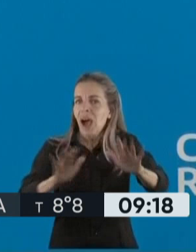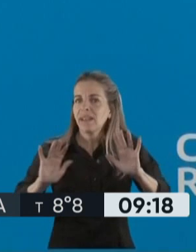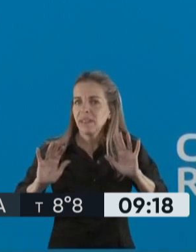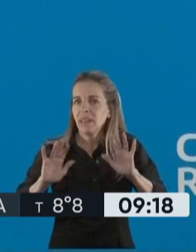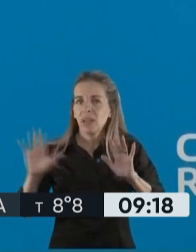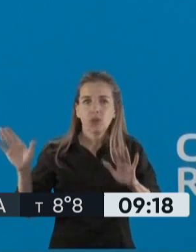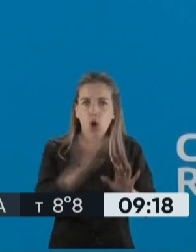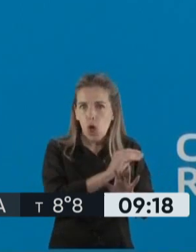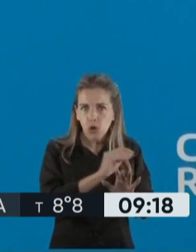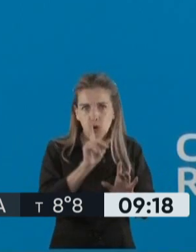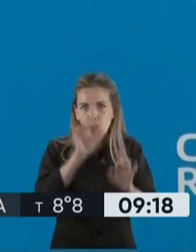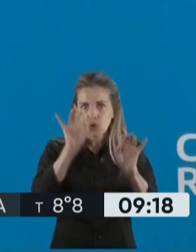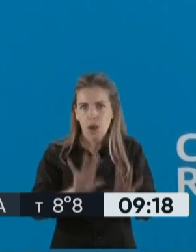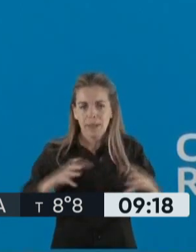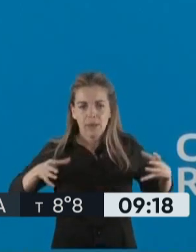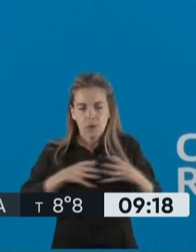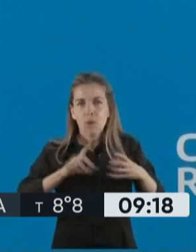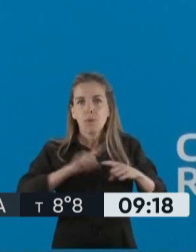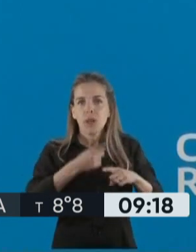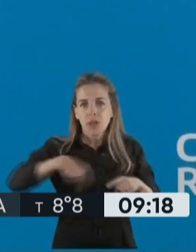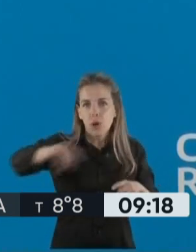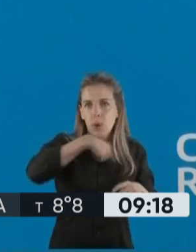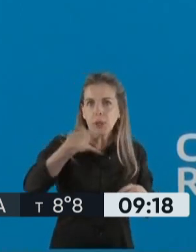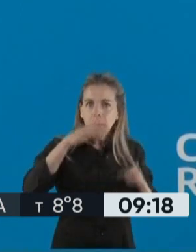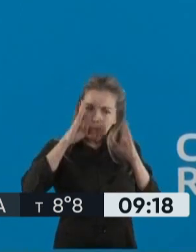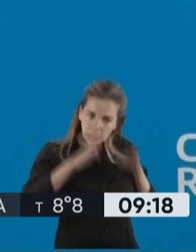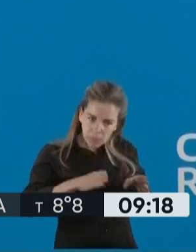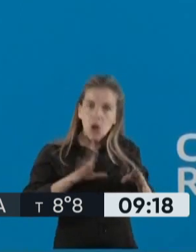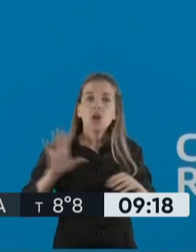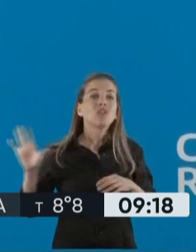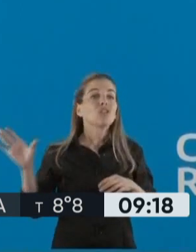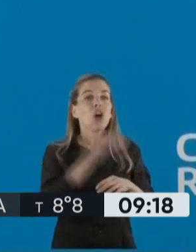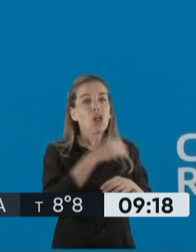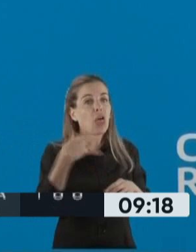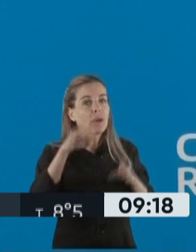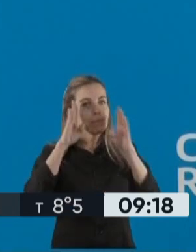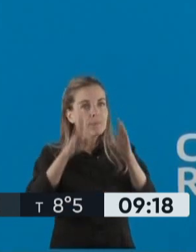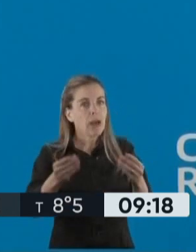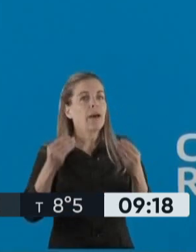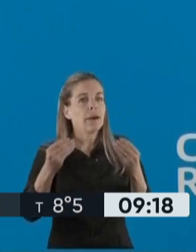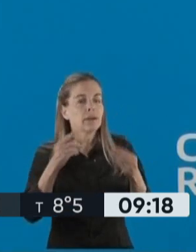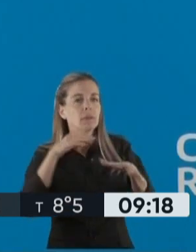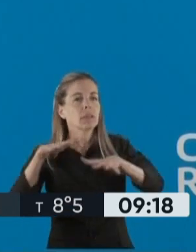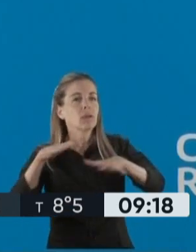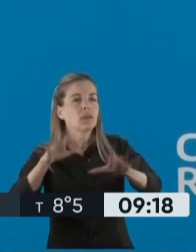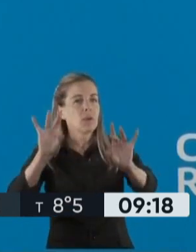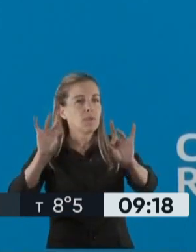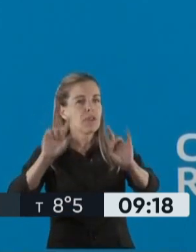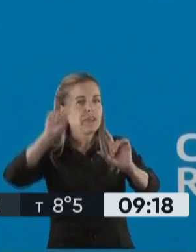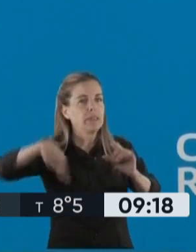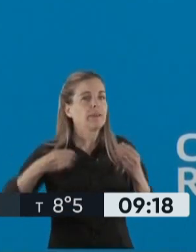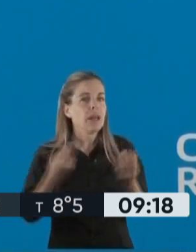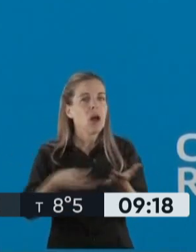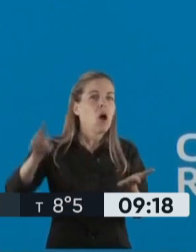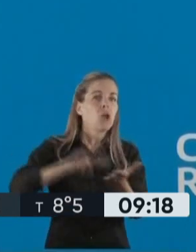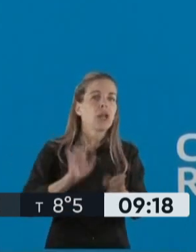no solamente dentro de nuestro espacio político, tenemos que estar concentrados en cómo hacer frente a esta difícil situación que nos toca atravesar otra